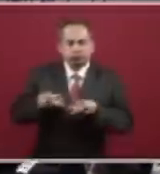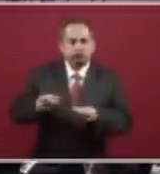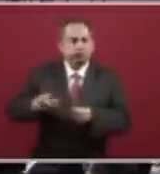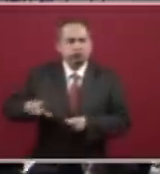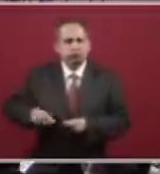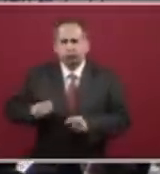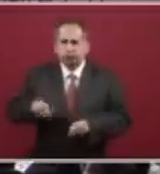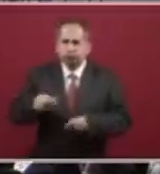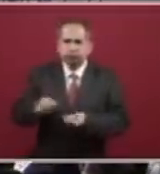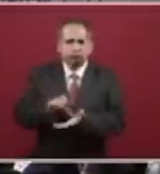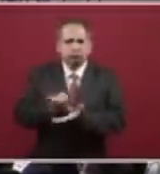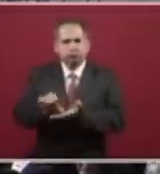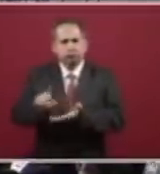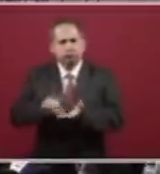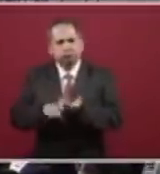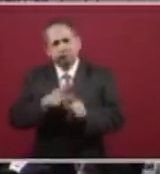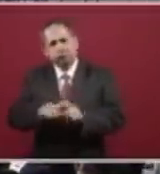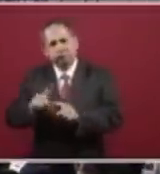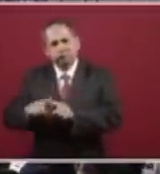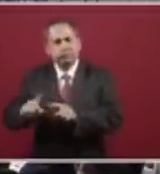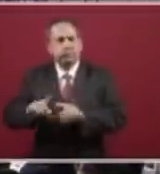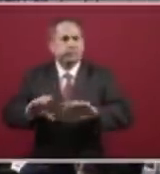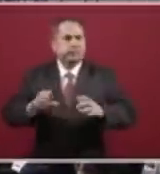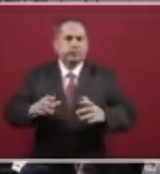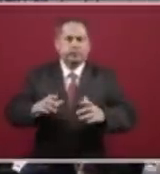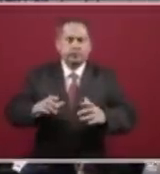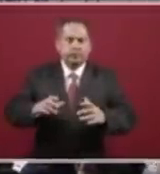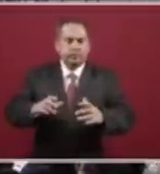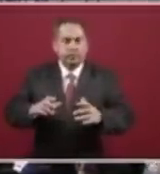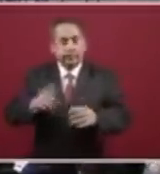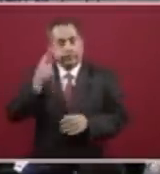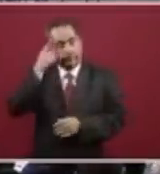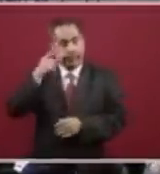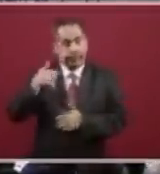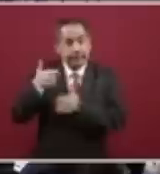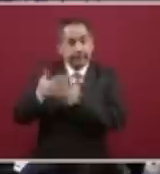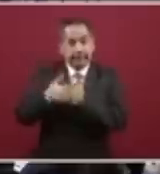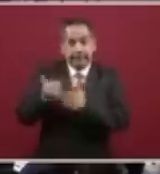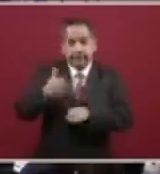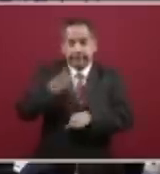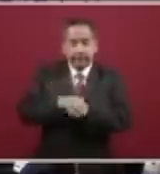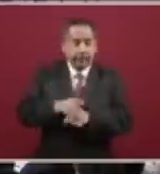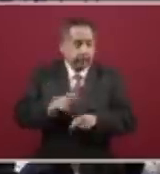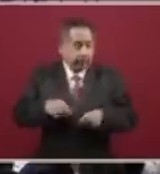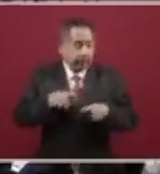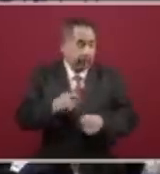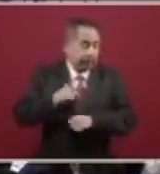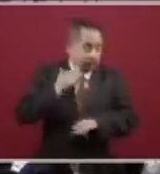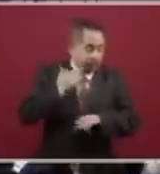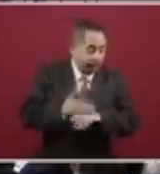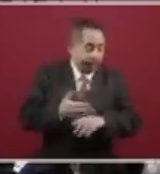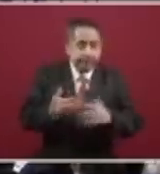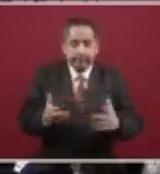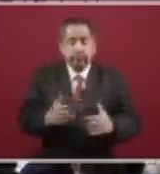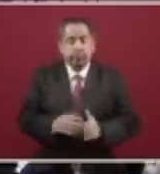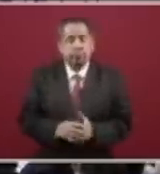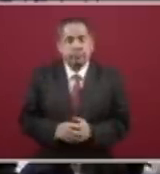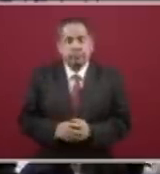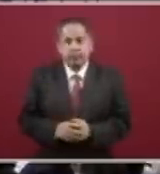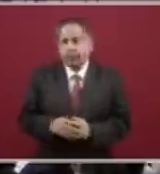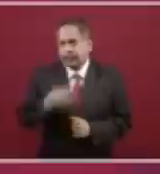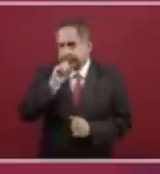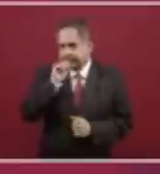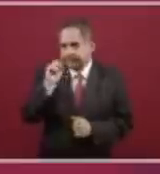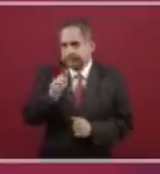y la herencia de altos compromisos financieros a las siguientes administraciones evitó además